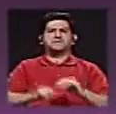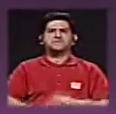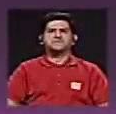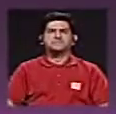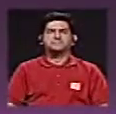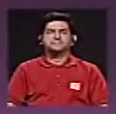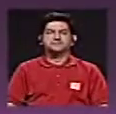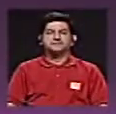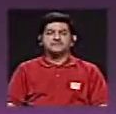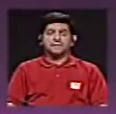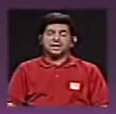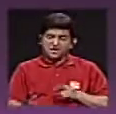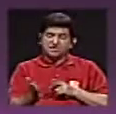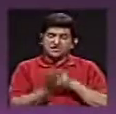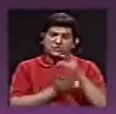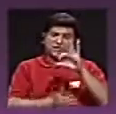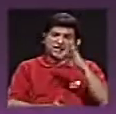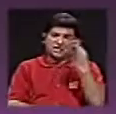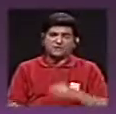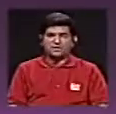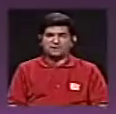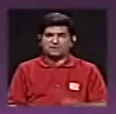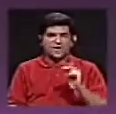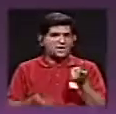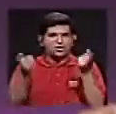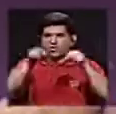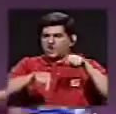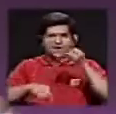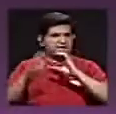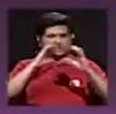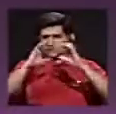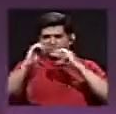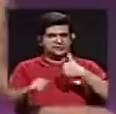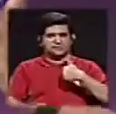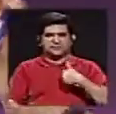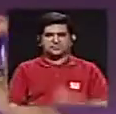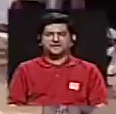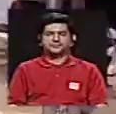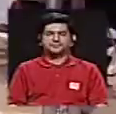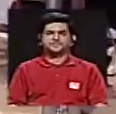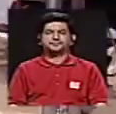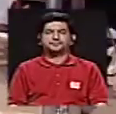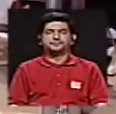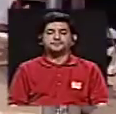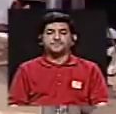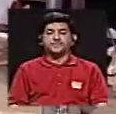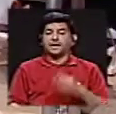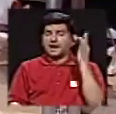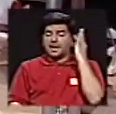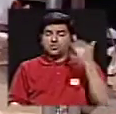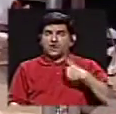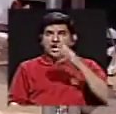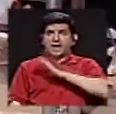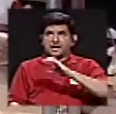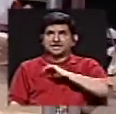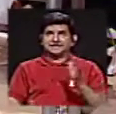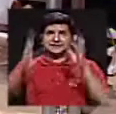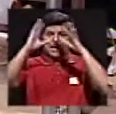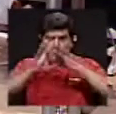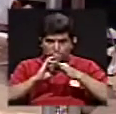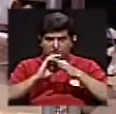para ser honestos no fue el caso de estas conversaciones tienen la característica de unir